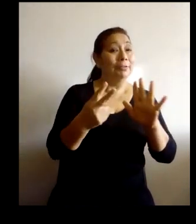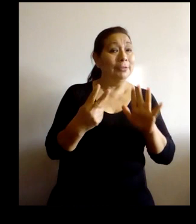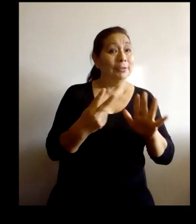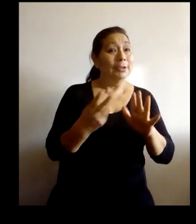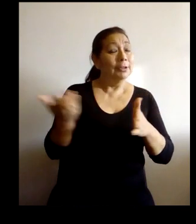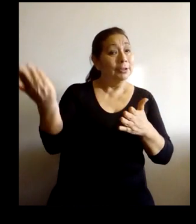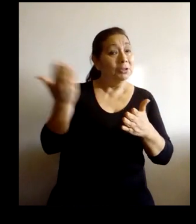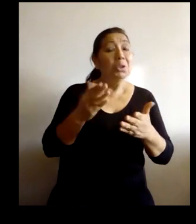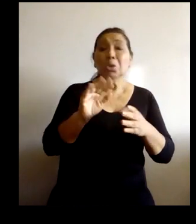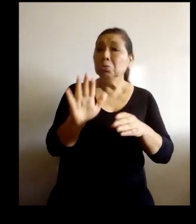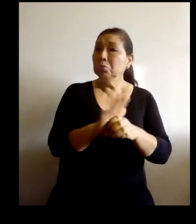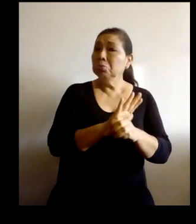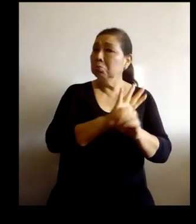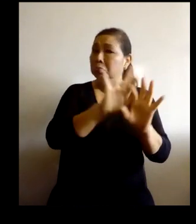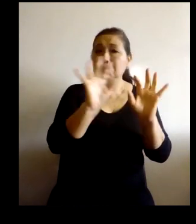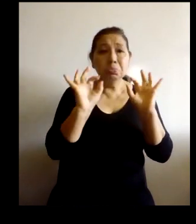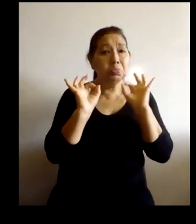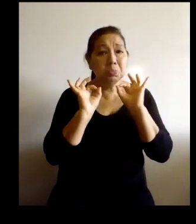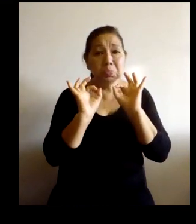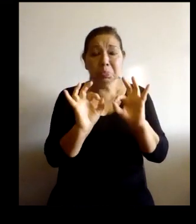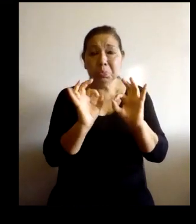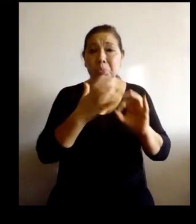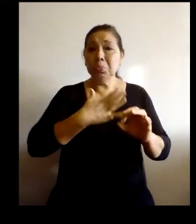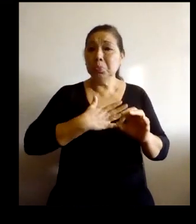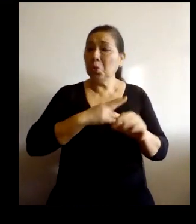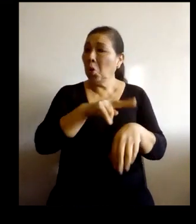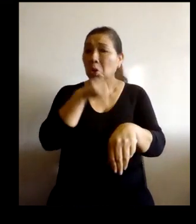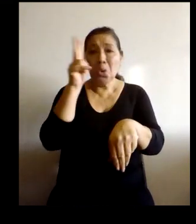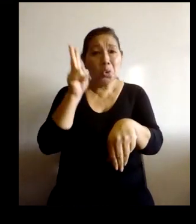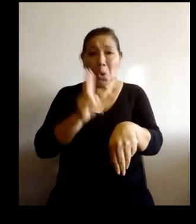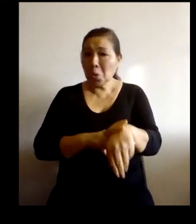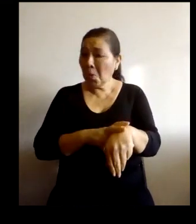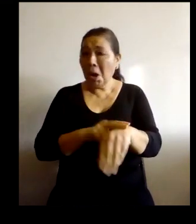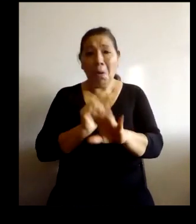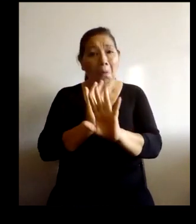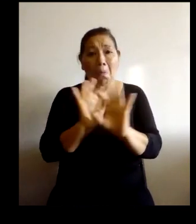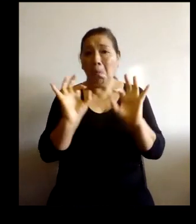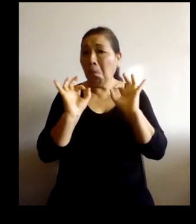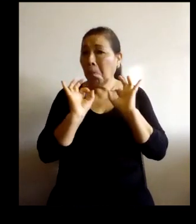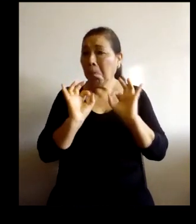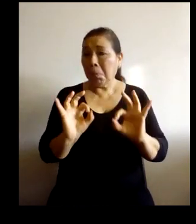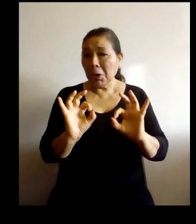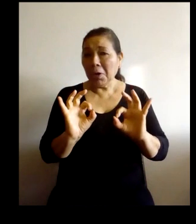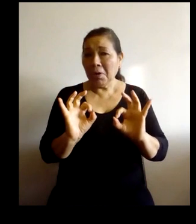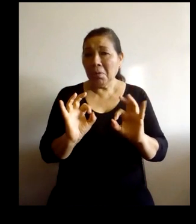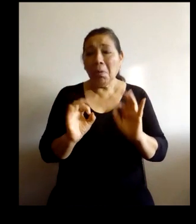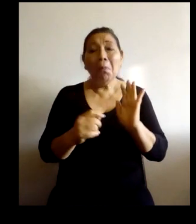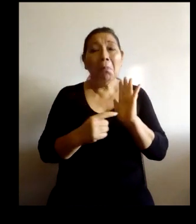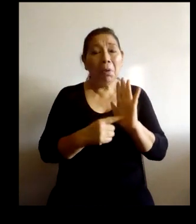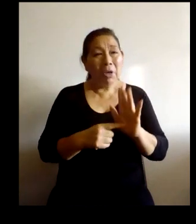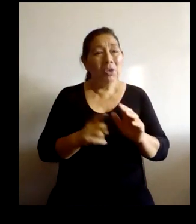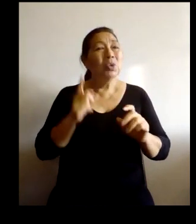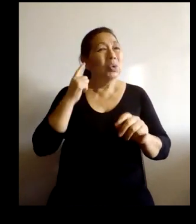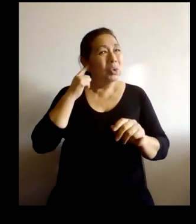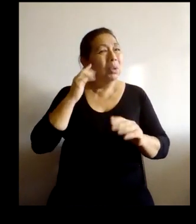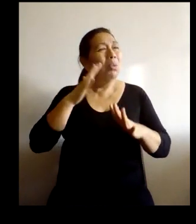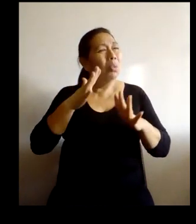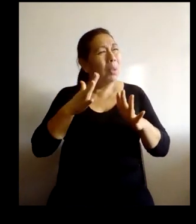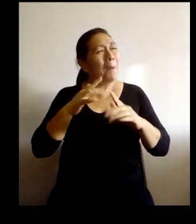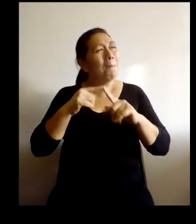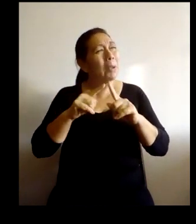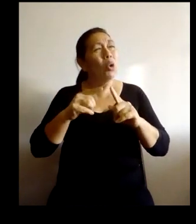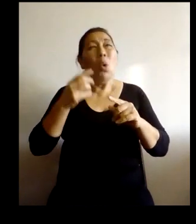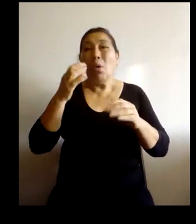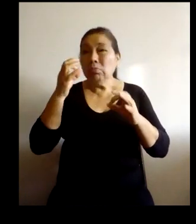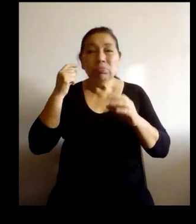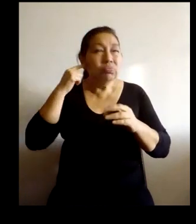los aspectos, está apto, tiene unos rayos X normales, los informes de rayos X son normales, y sí presenta un trauma acústico, pero